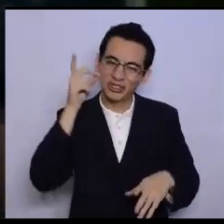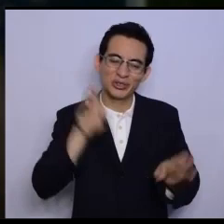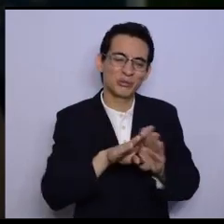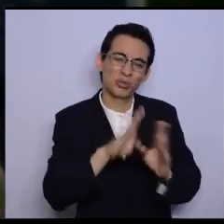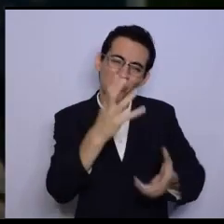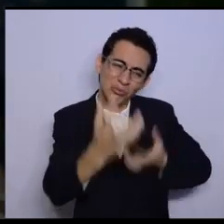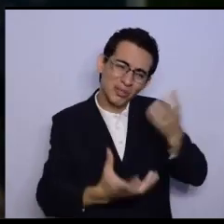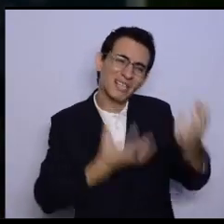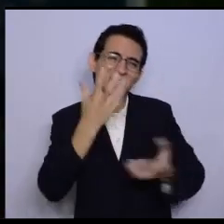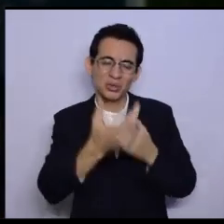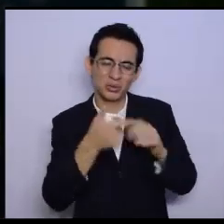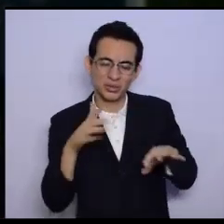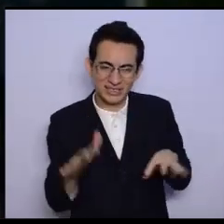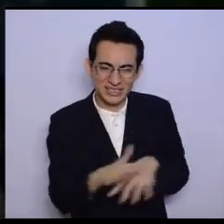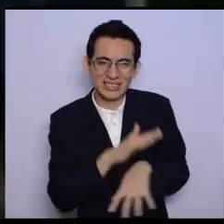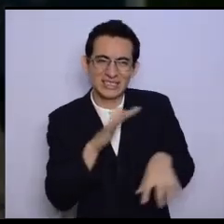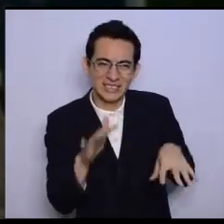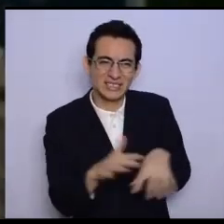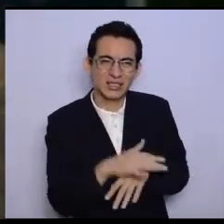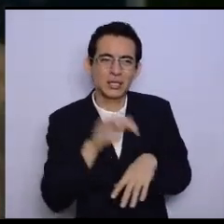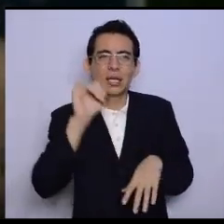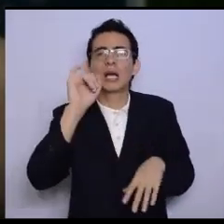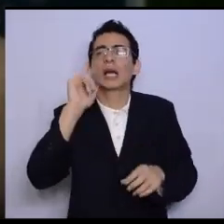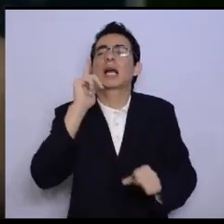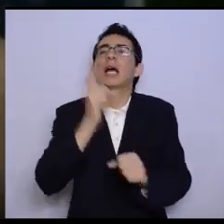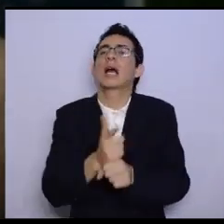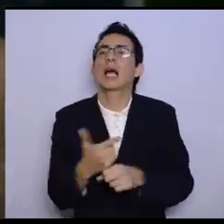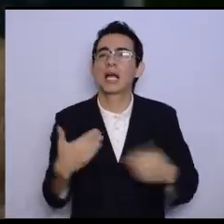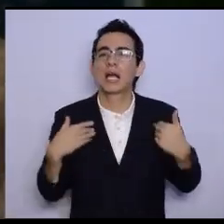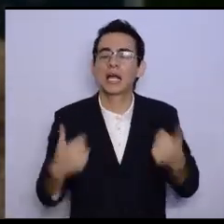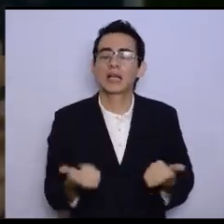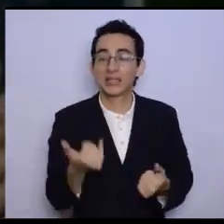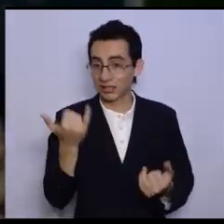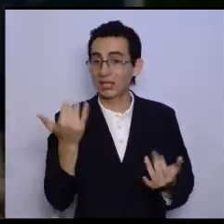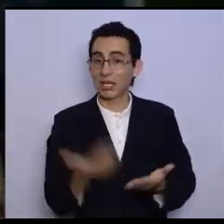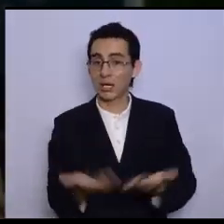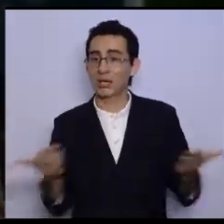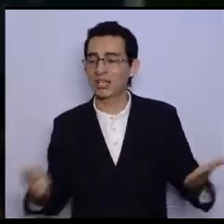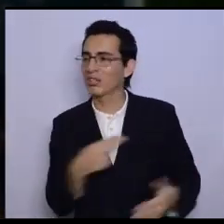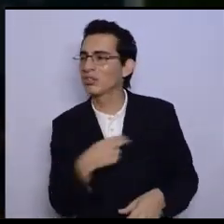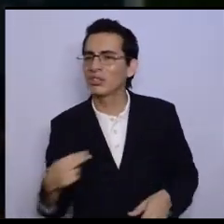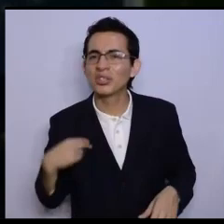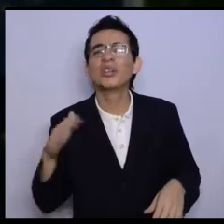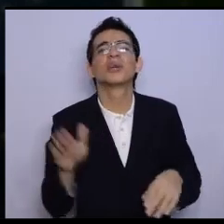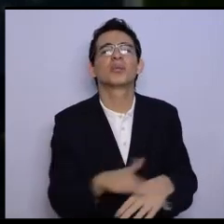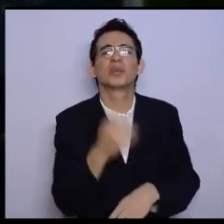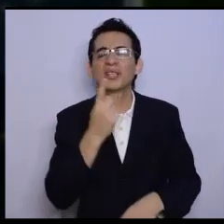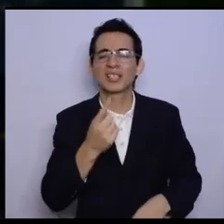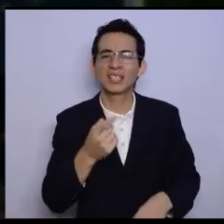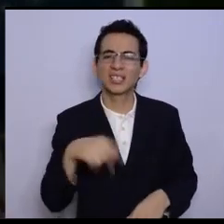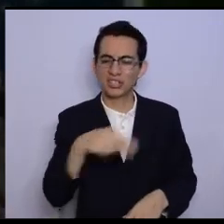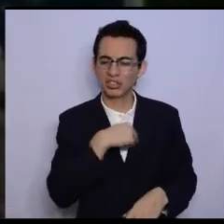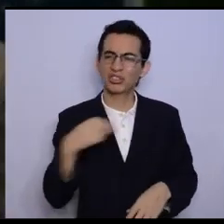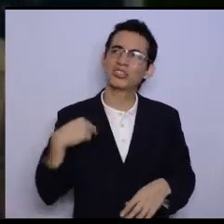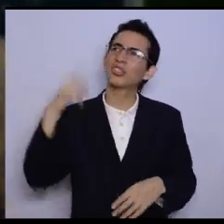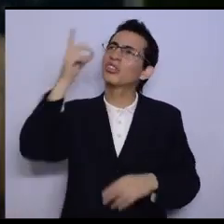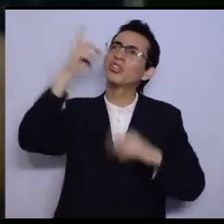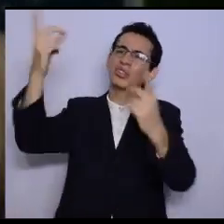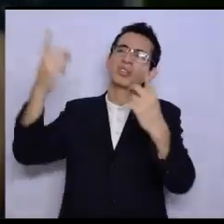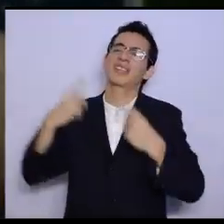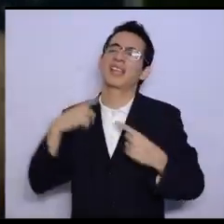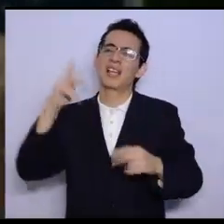Y él lo entendió. Y a nosotros, ¿por qué permite los aguijones.